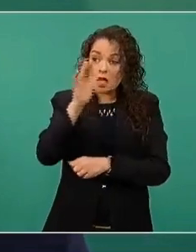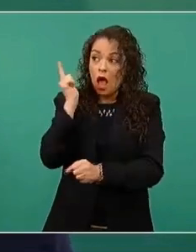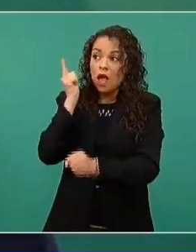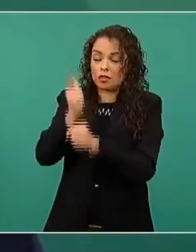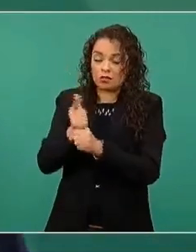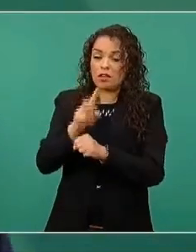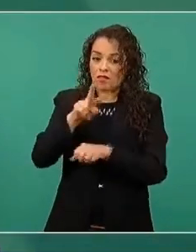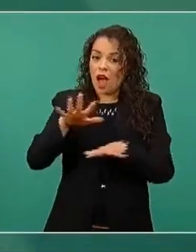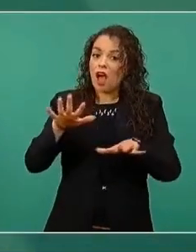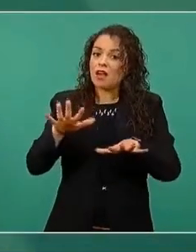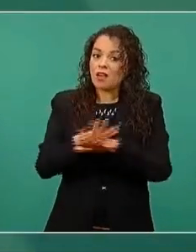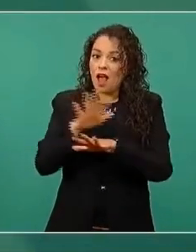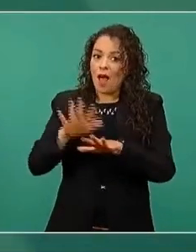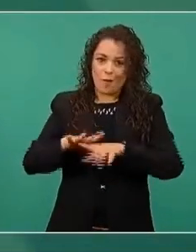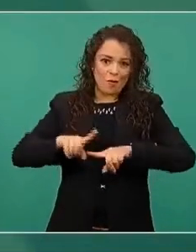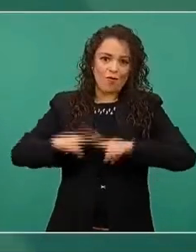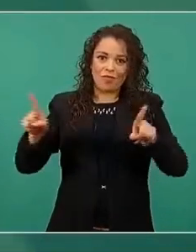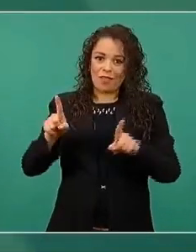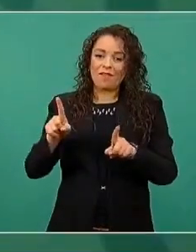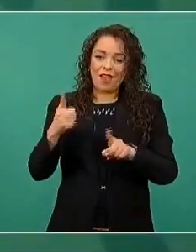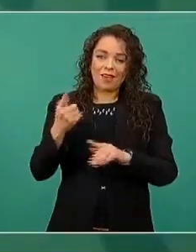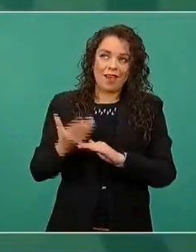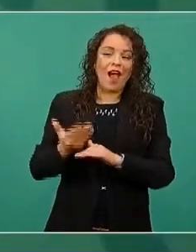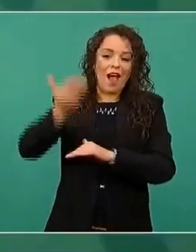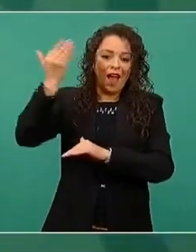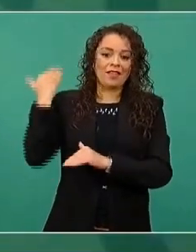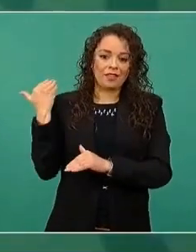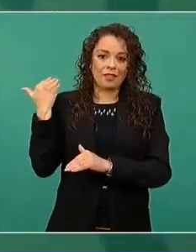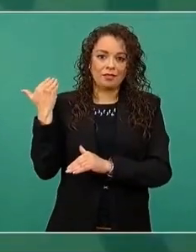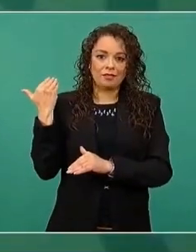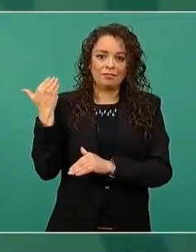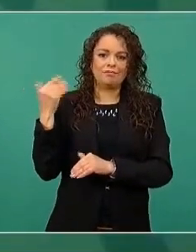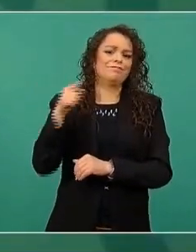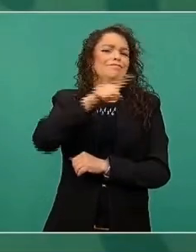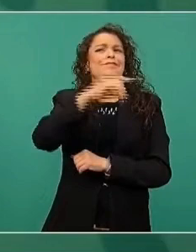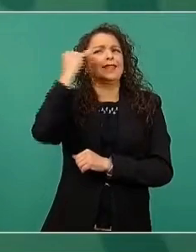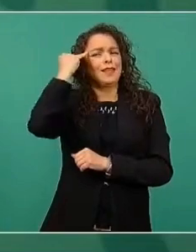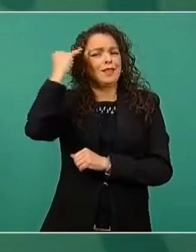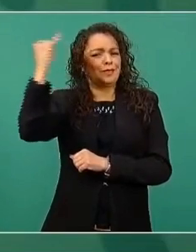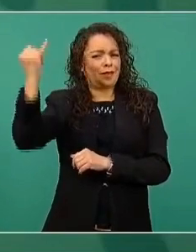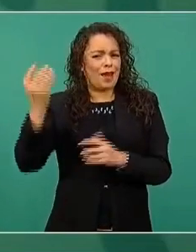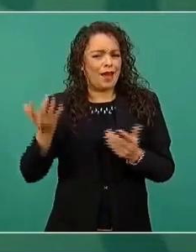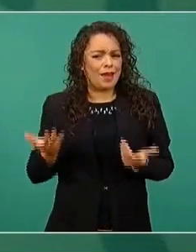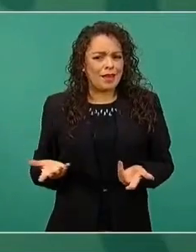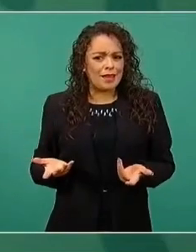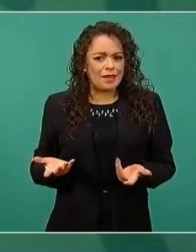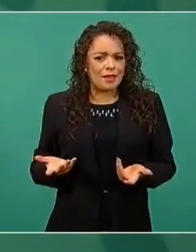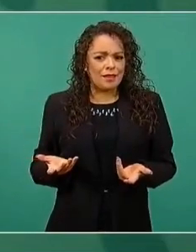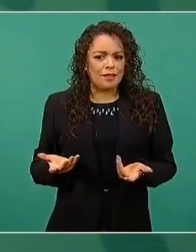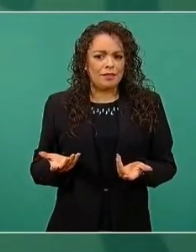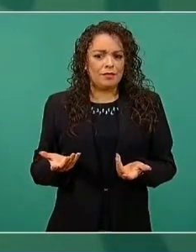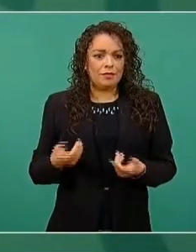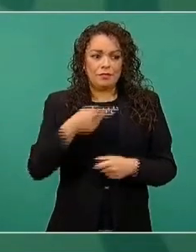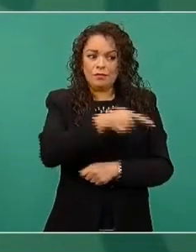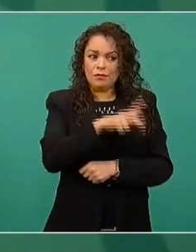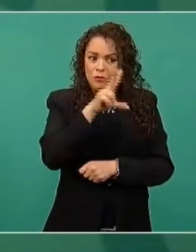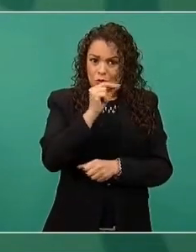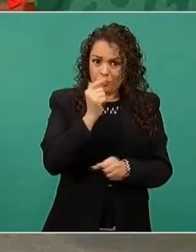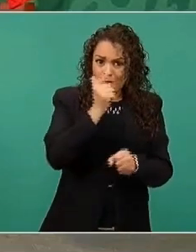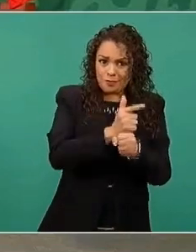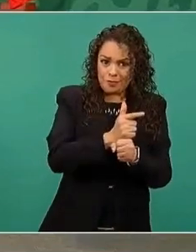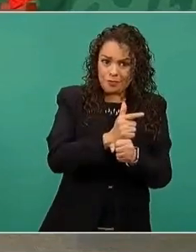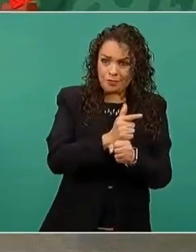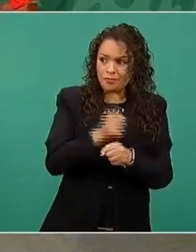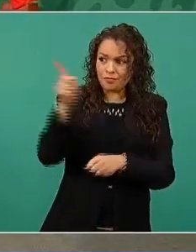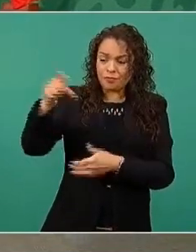Imagínense si no se iban a dar cuenta de que en Pemex compraron estas